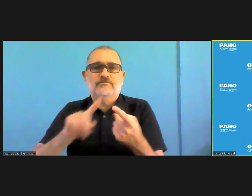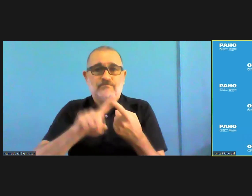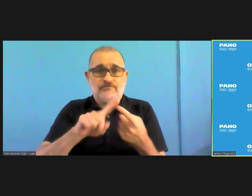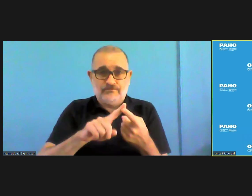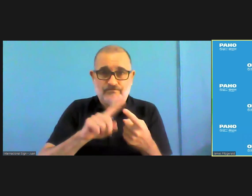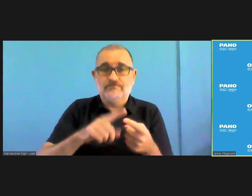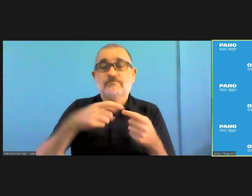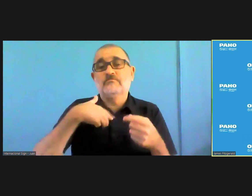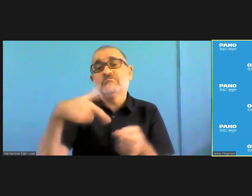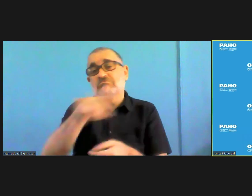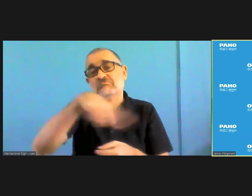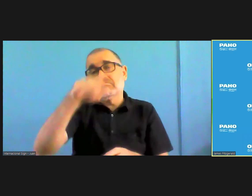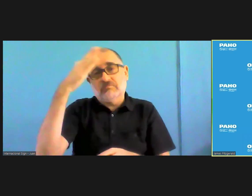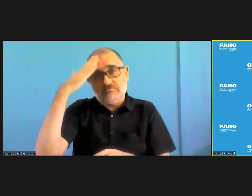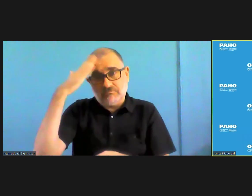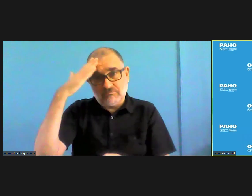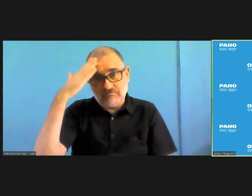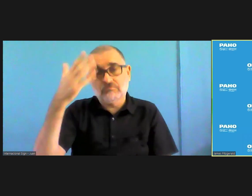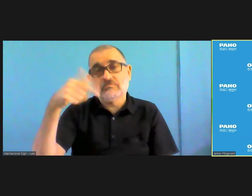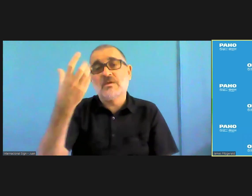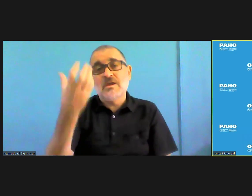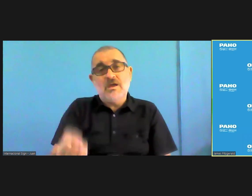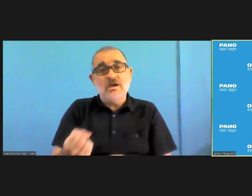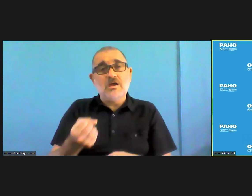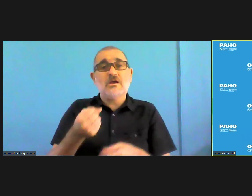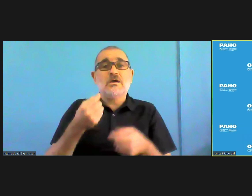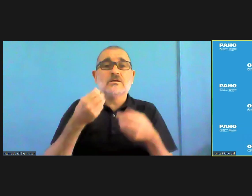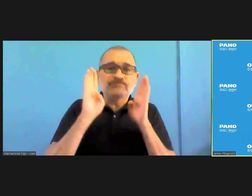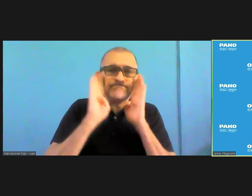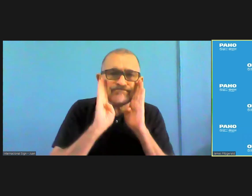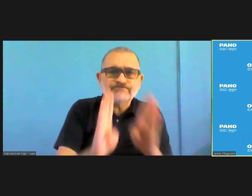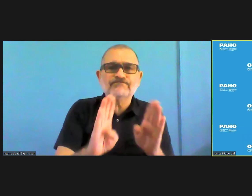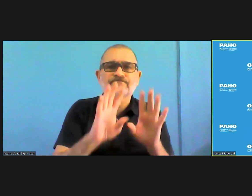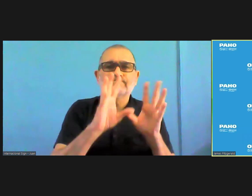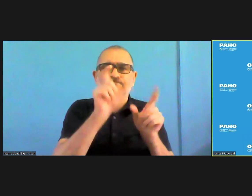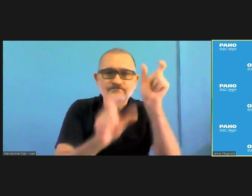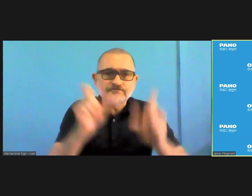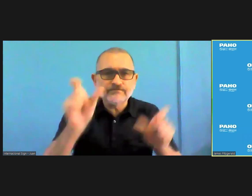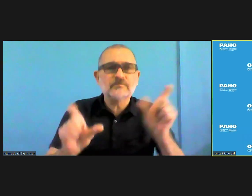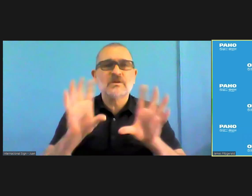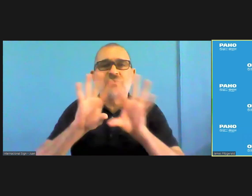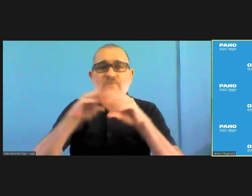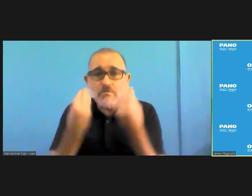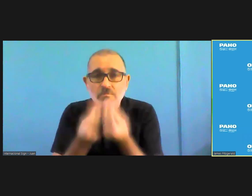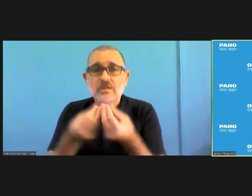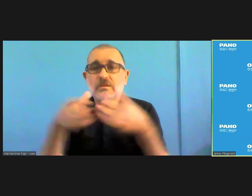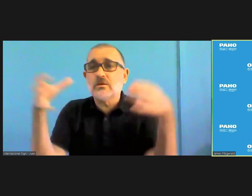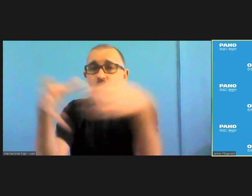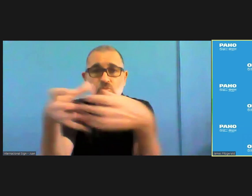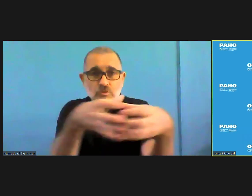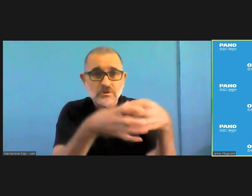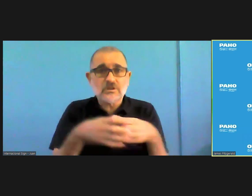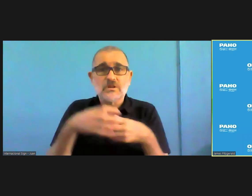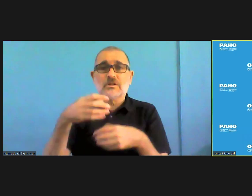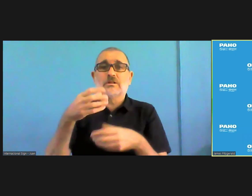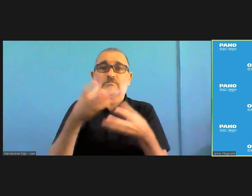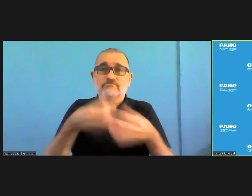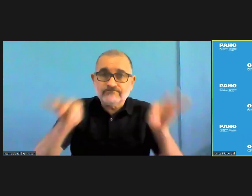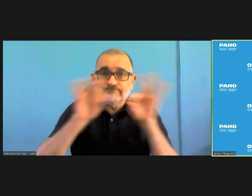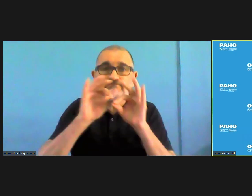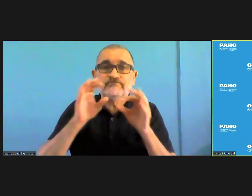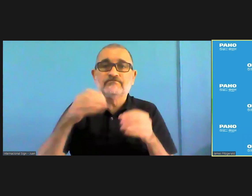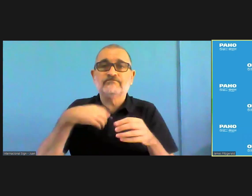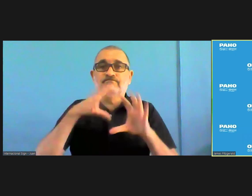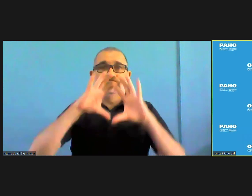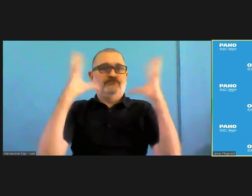en donde viven, en la organización de servicios de calidad integrales, completos dentro de las mismas comunidades